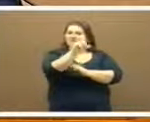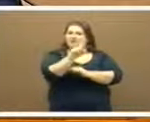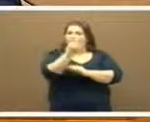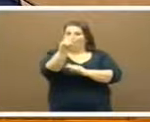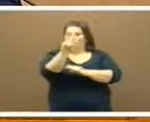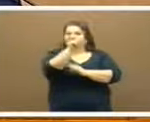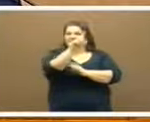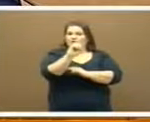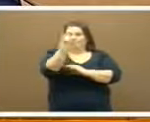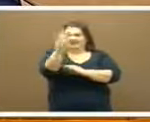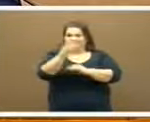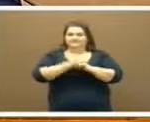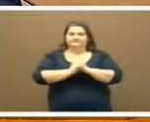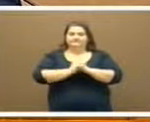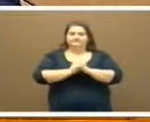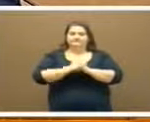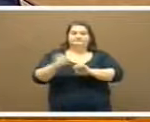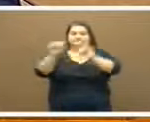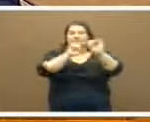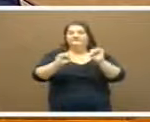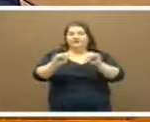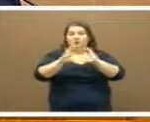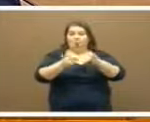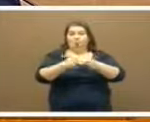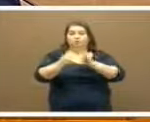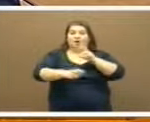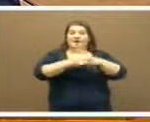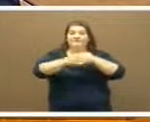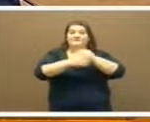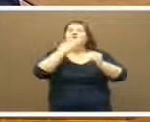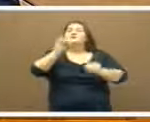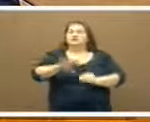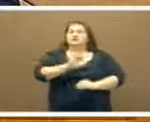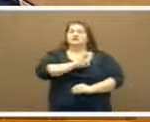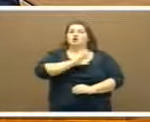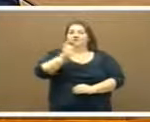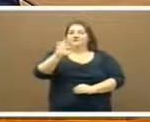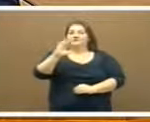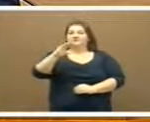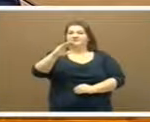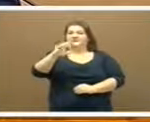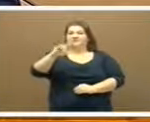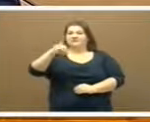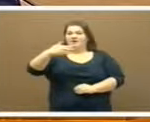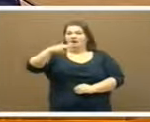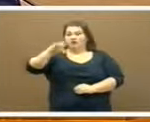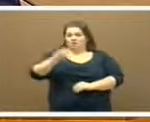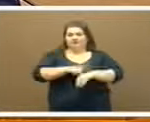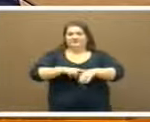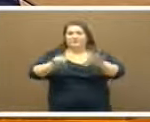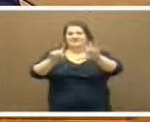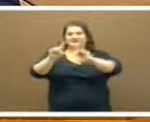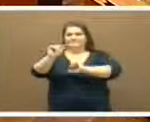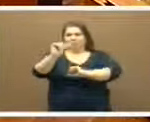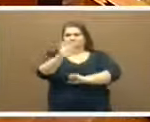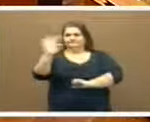y 103. Para la defensa de este conjunto de enmiendas tiene la palabra el señor Escribano Sánchez por tiempo de